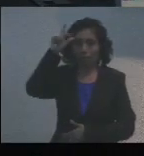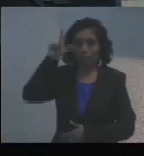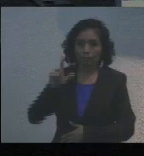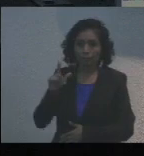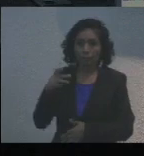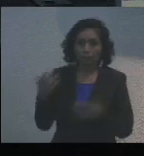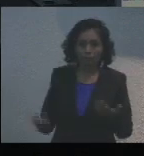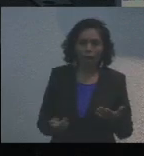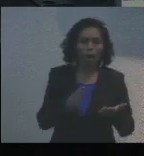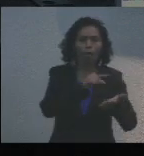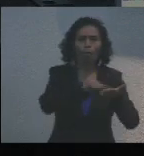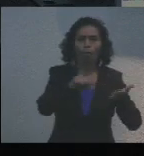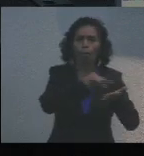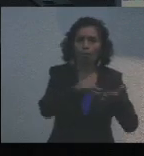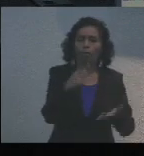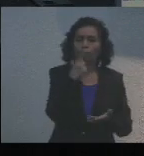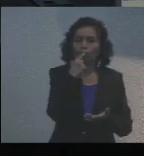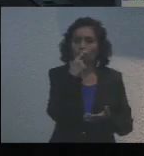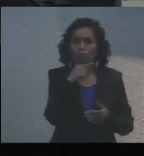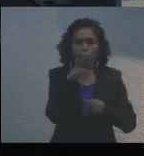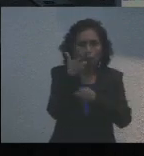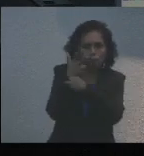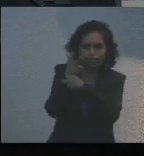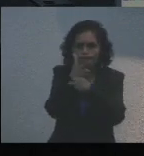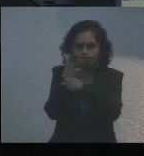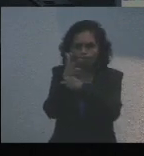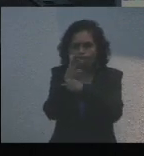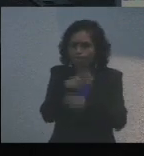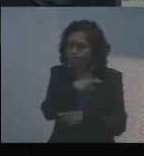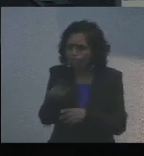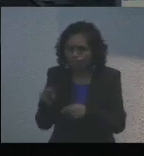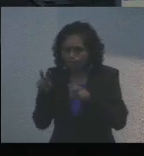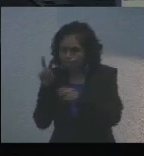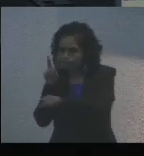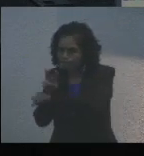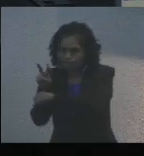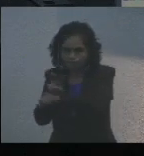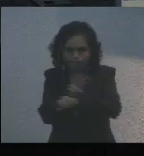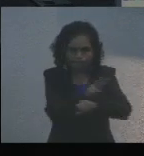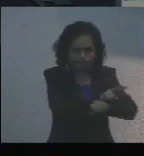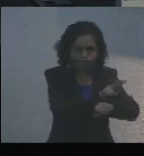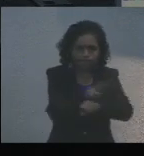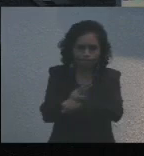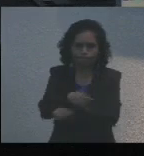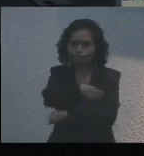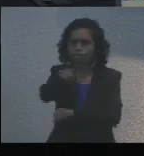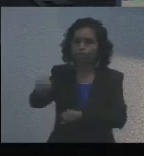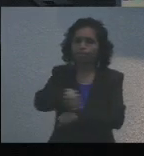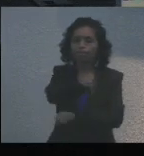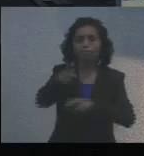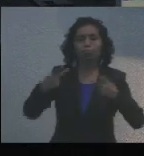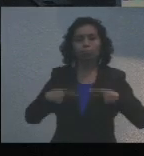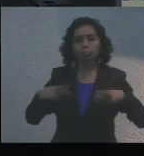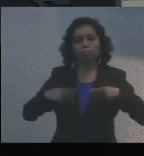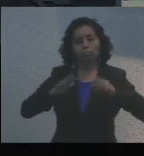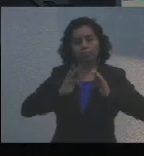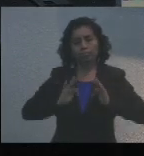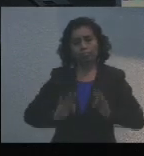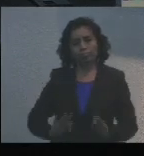más patrullas, cámaras y equipo para combatir la inseguridad y garantizar la tranquilidad de nuestra comunidad.